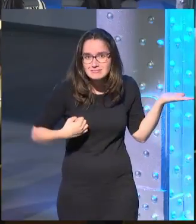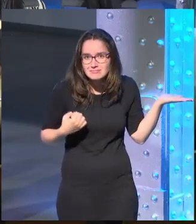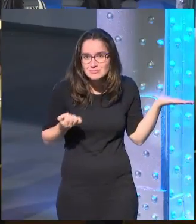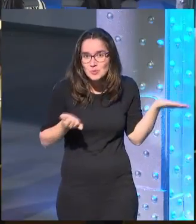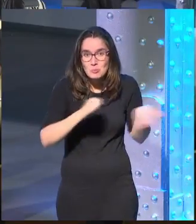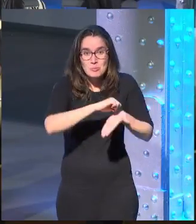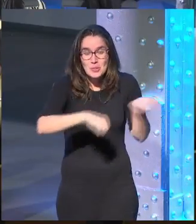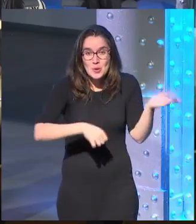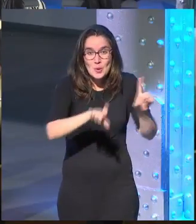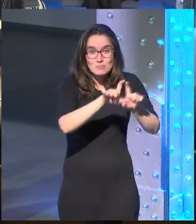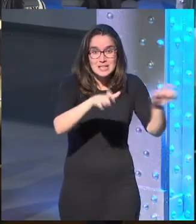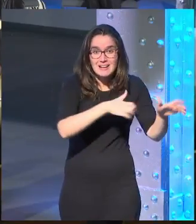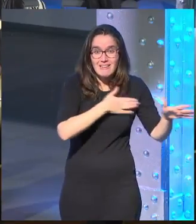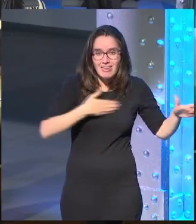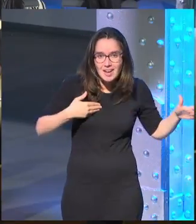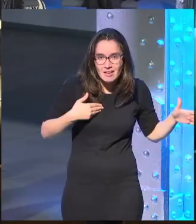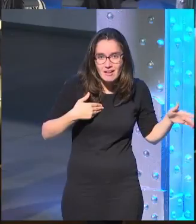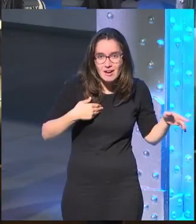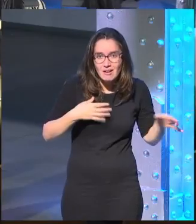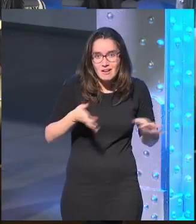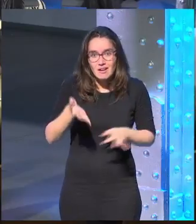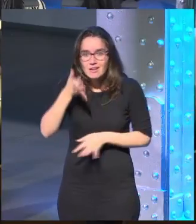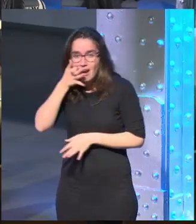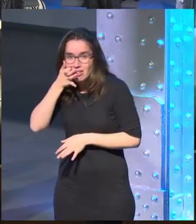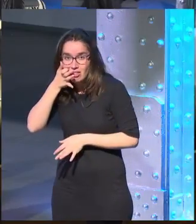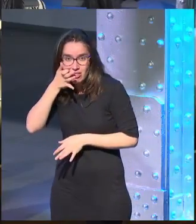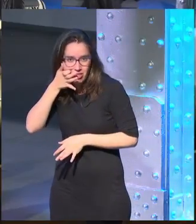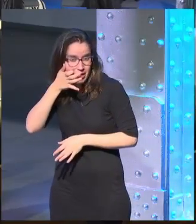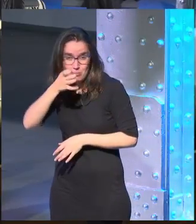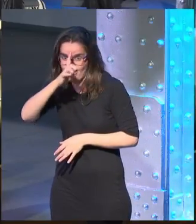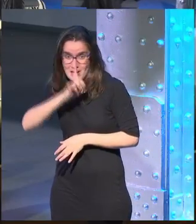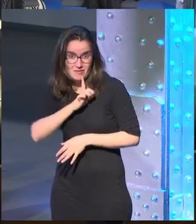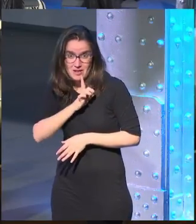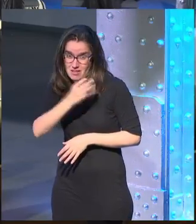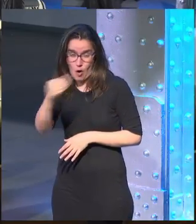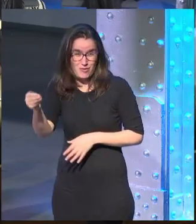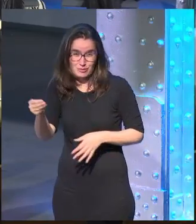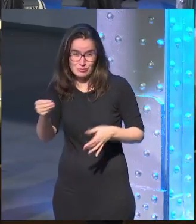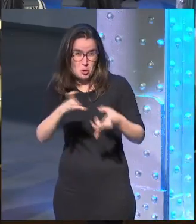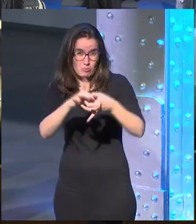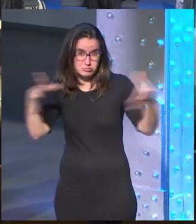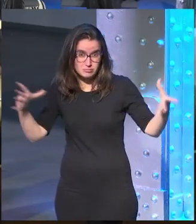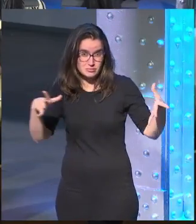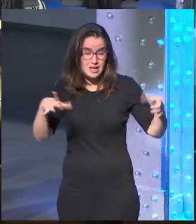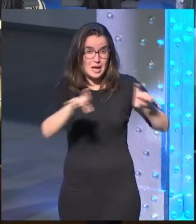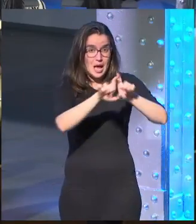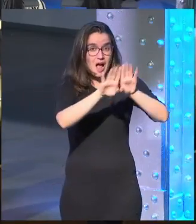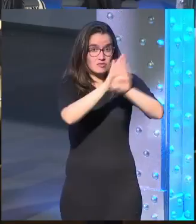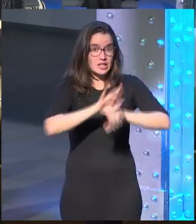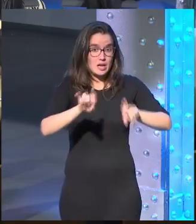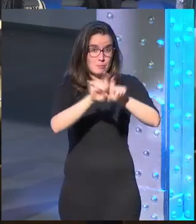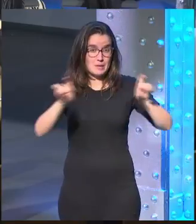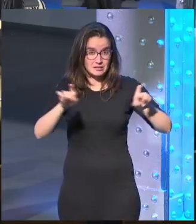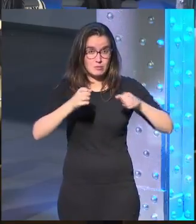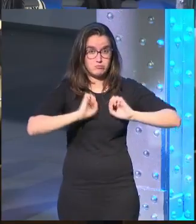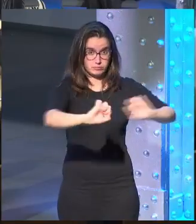lo que espera la empresa recibir de ese joven y el perfil que tiene ese joven. O sea, la empresa está rechazando a estos